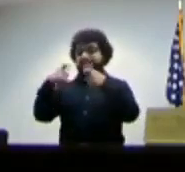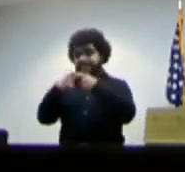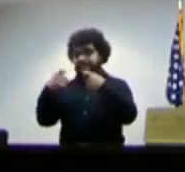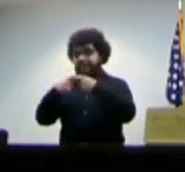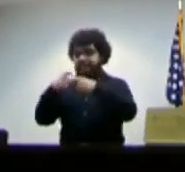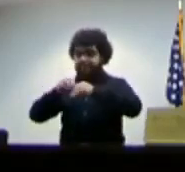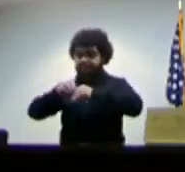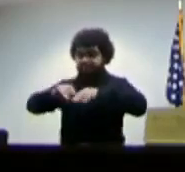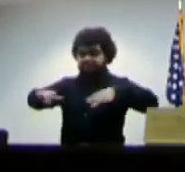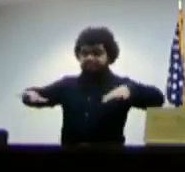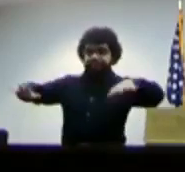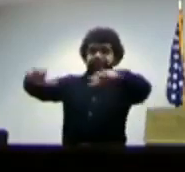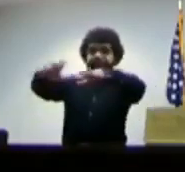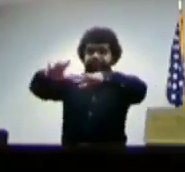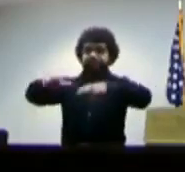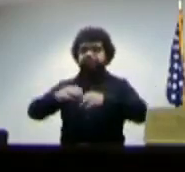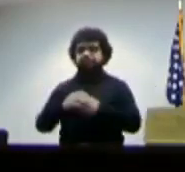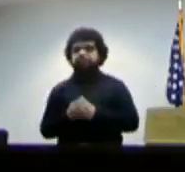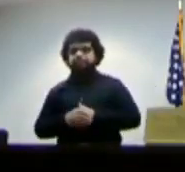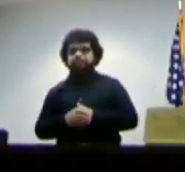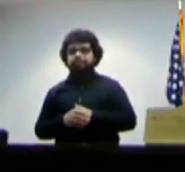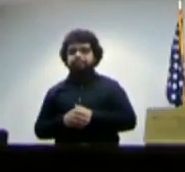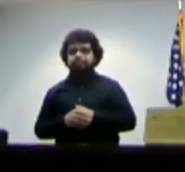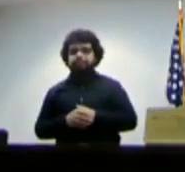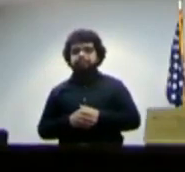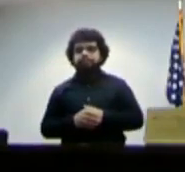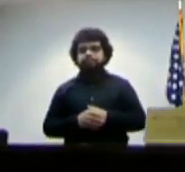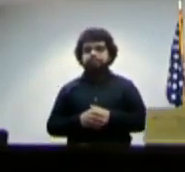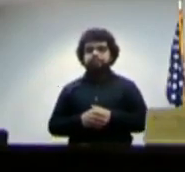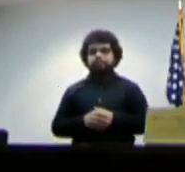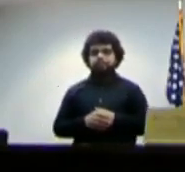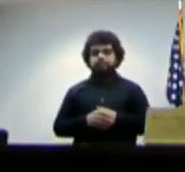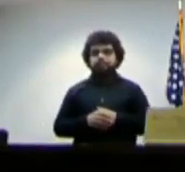de los picos de demanda de energía. También